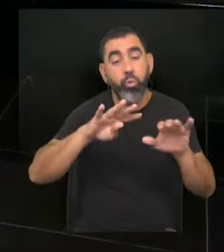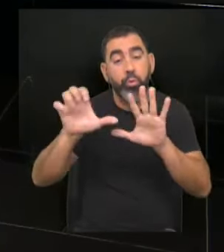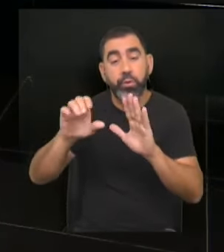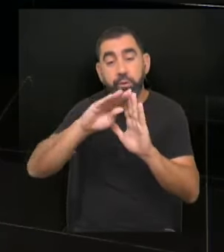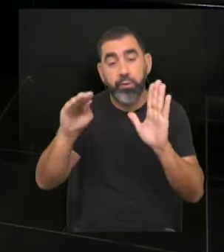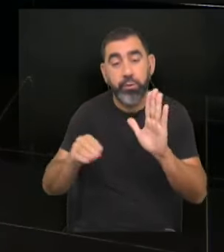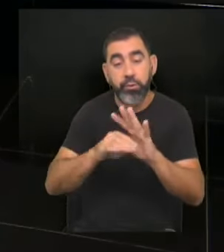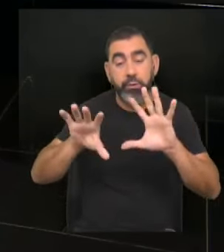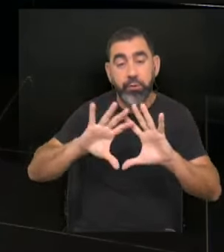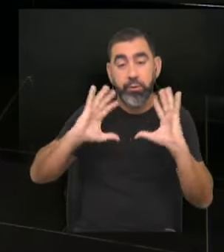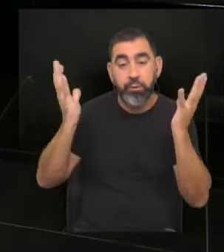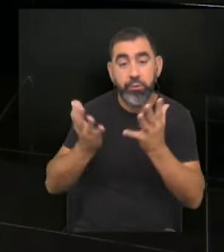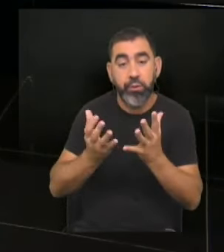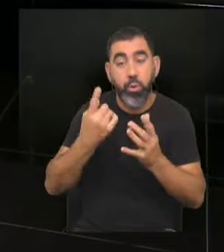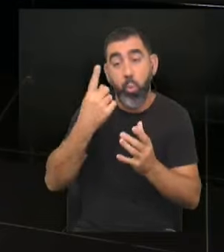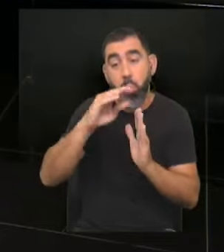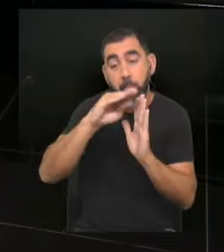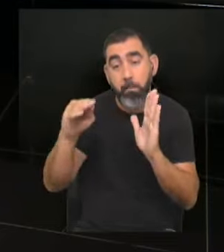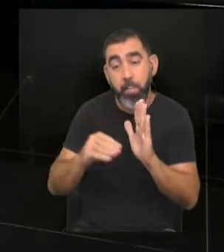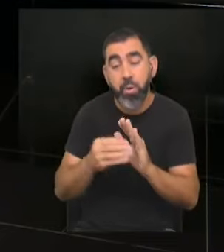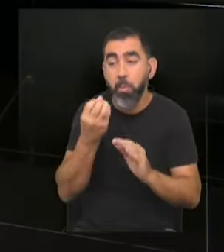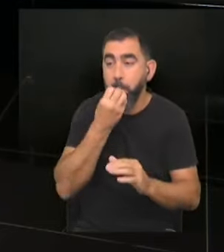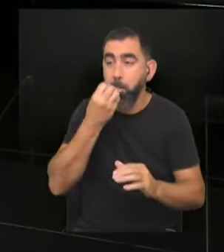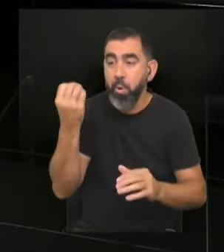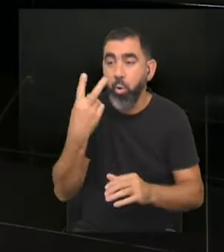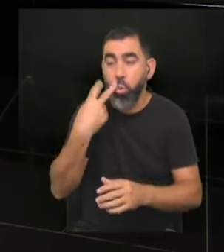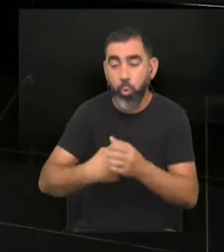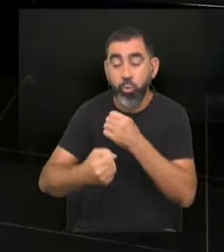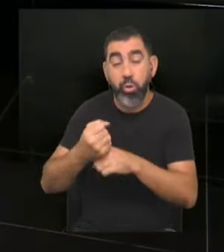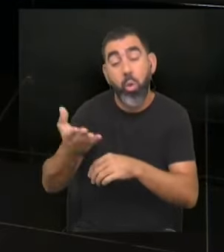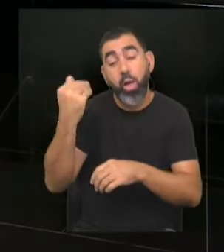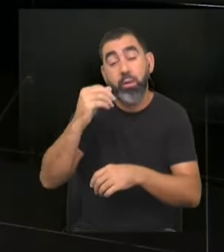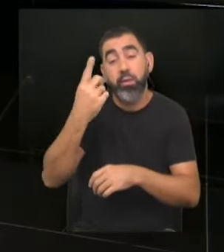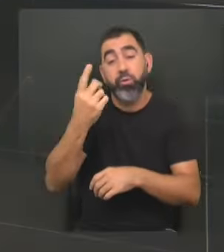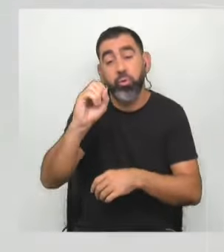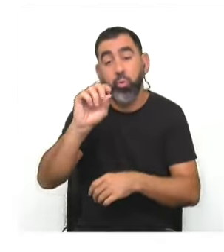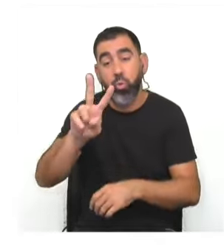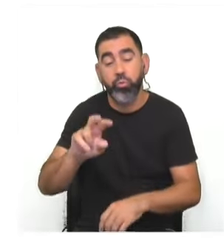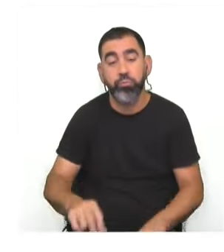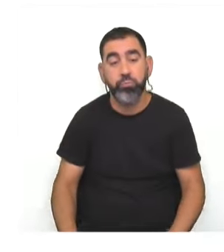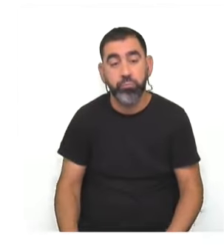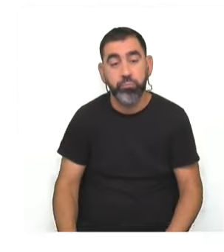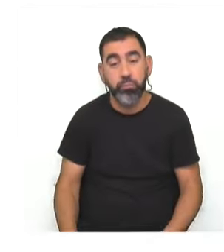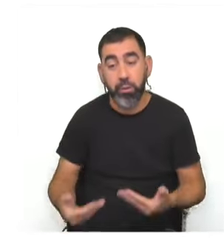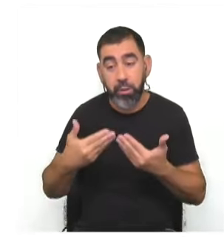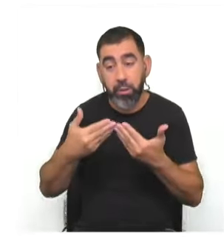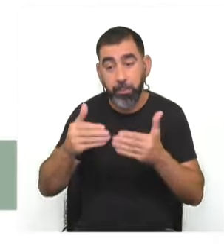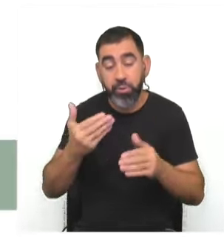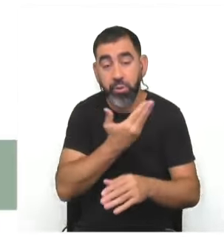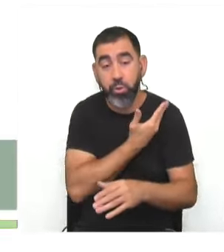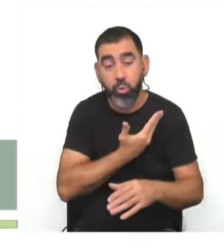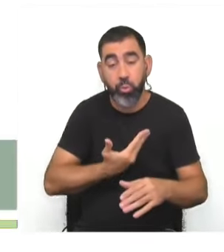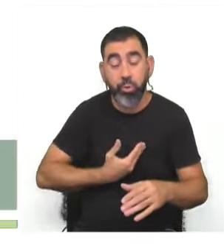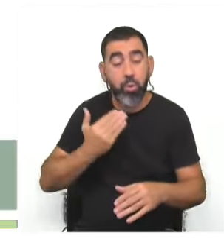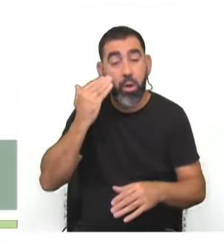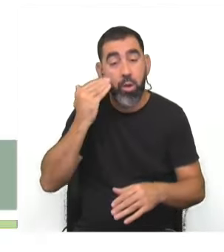en el mundo uno menos que hace 4 años pero mejor que hace dos cuando cayó al puesto 102 al inicio del actual periodo de gobierno